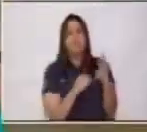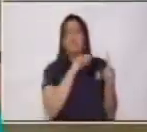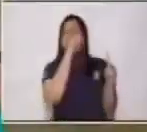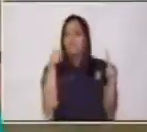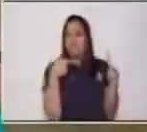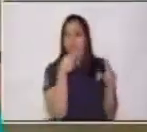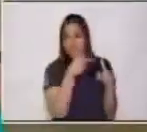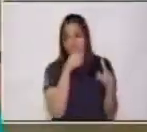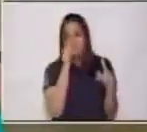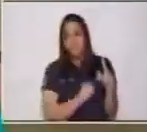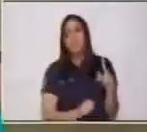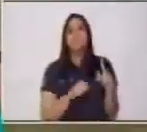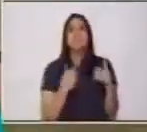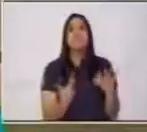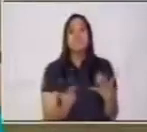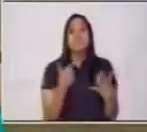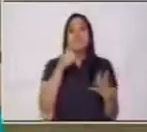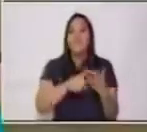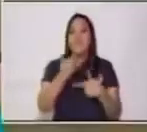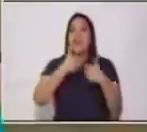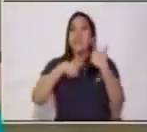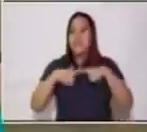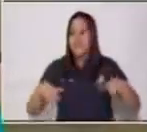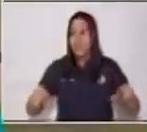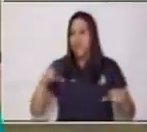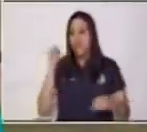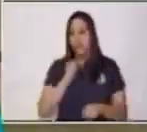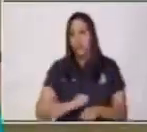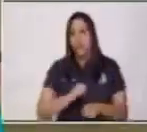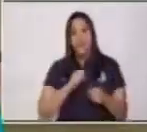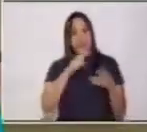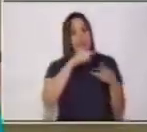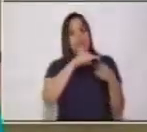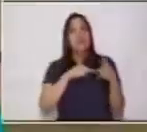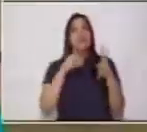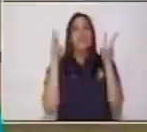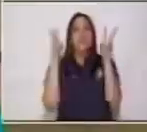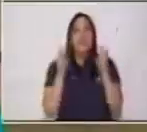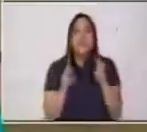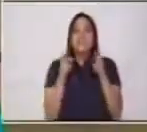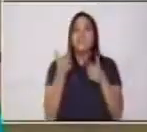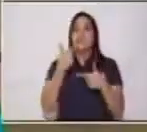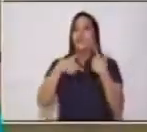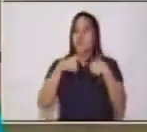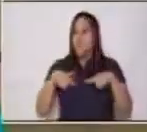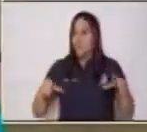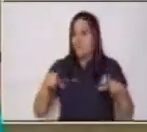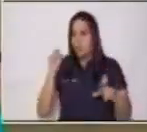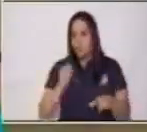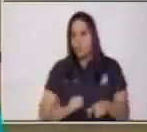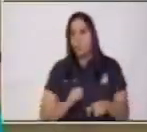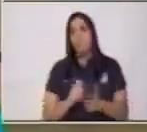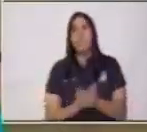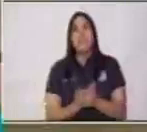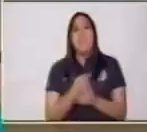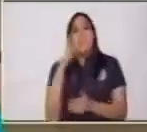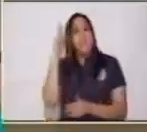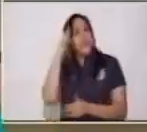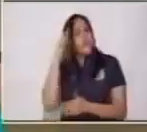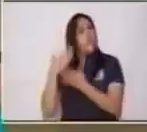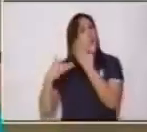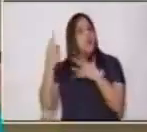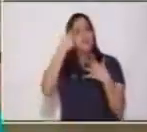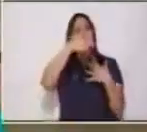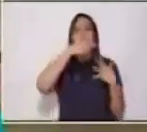Vamos a abordar los géneros literarios. En sí estos son textos literarios. ¿Te recuerdas que vimos los diferentes tipos